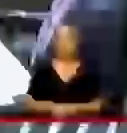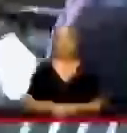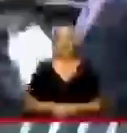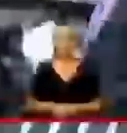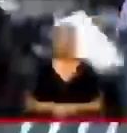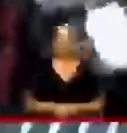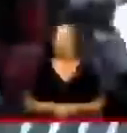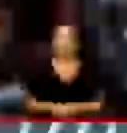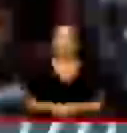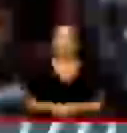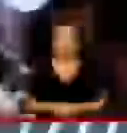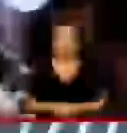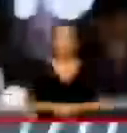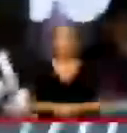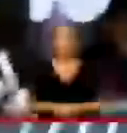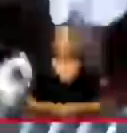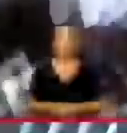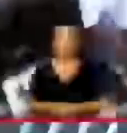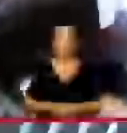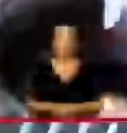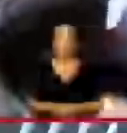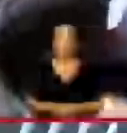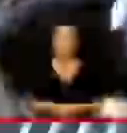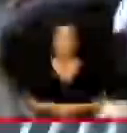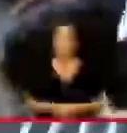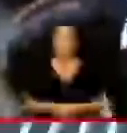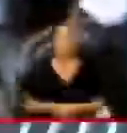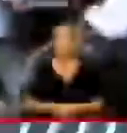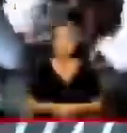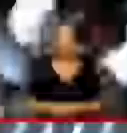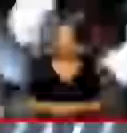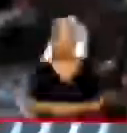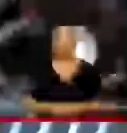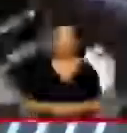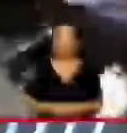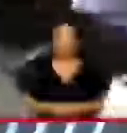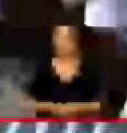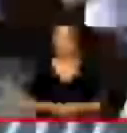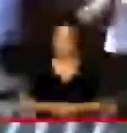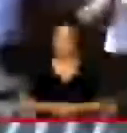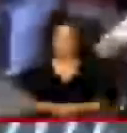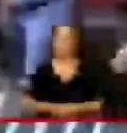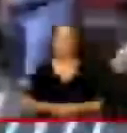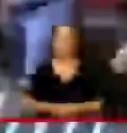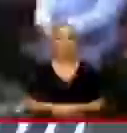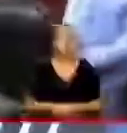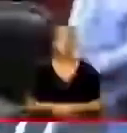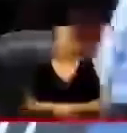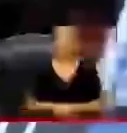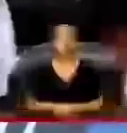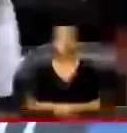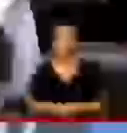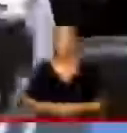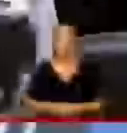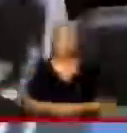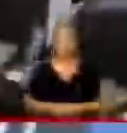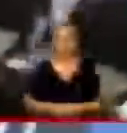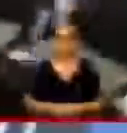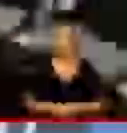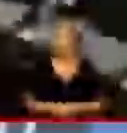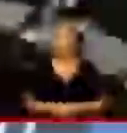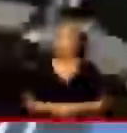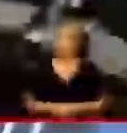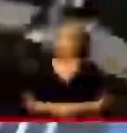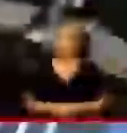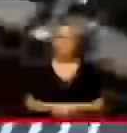que quiere reventar Máximo Kirchner, algunos dicen una plaza para contestarle al presidente con la plaza posterior a las